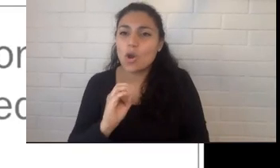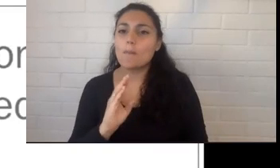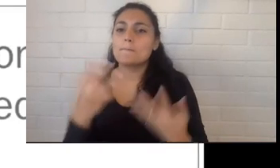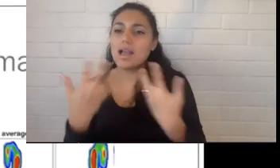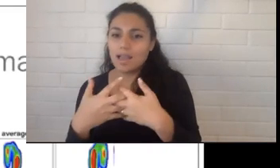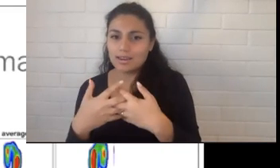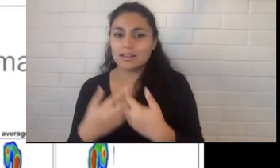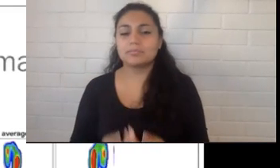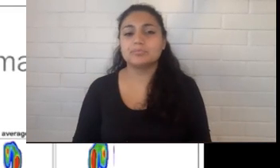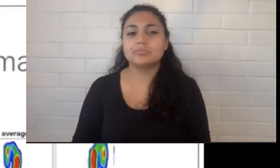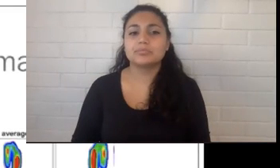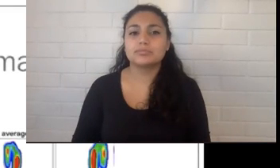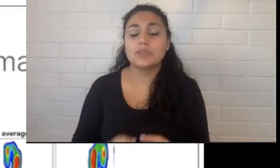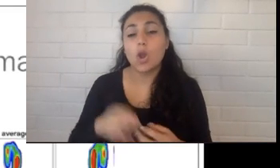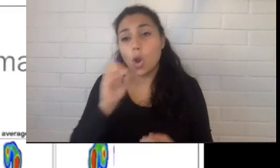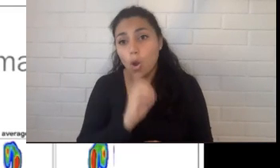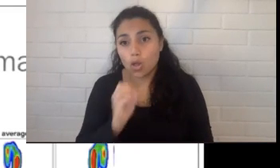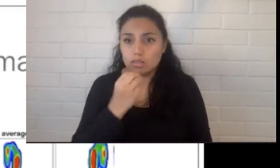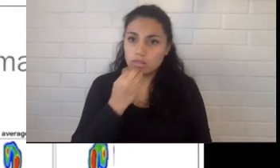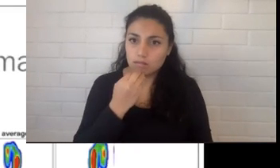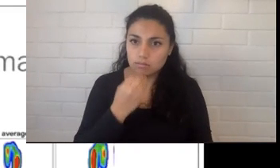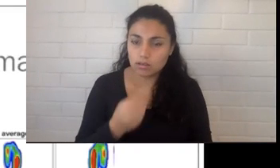¿ya? O también, por ejemplo, la